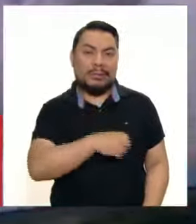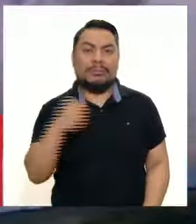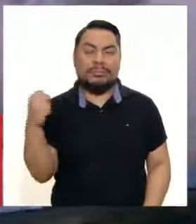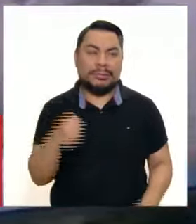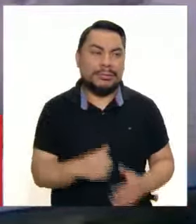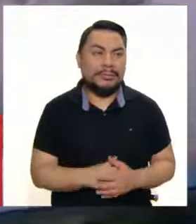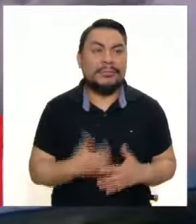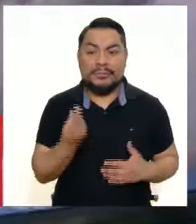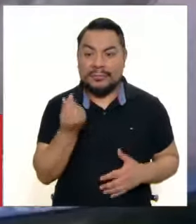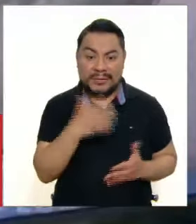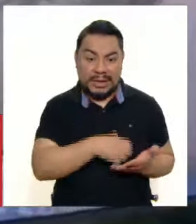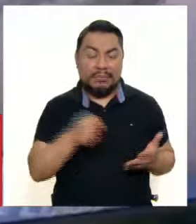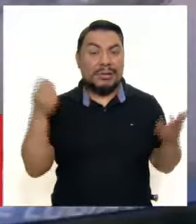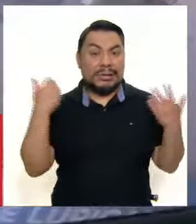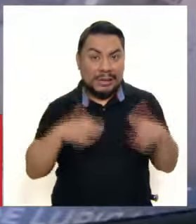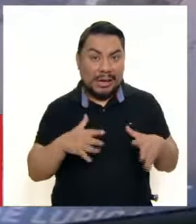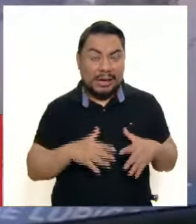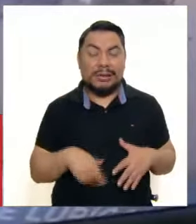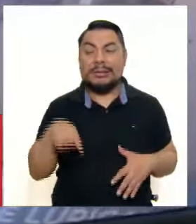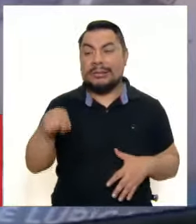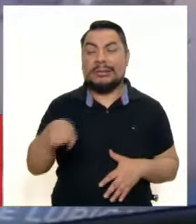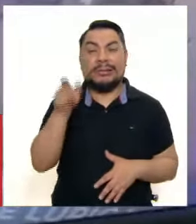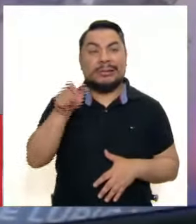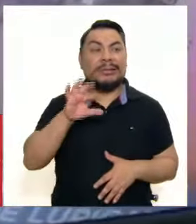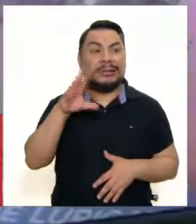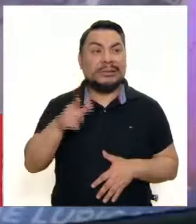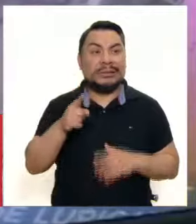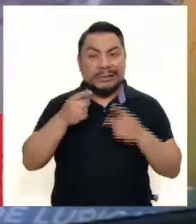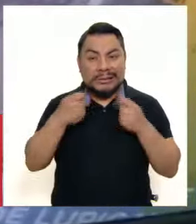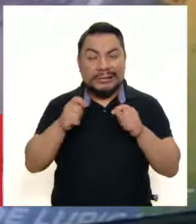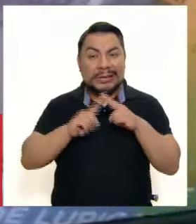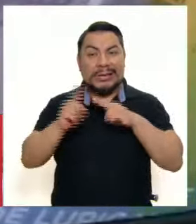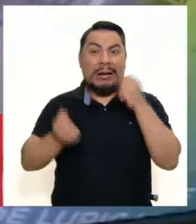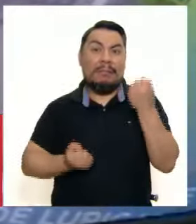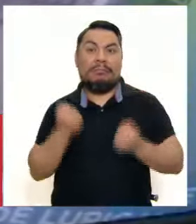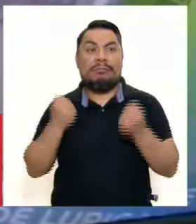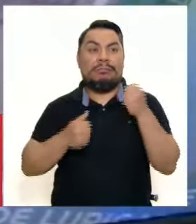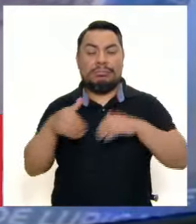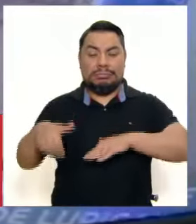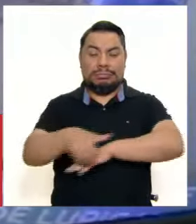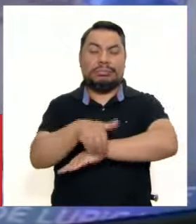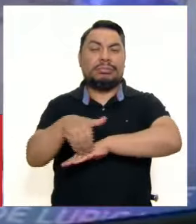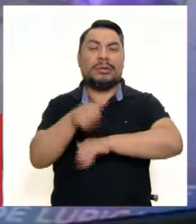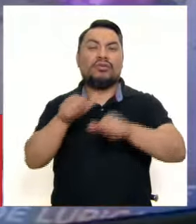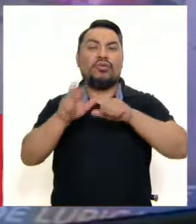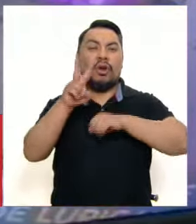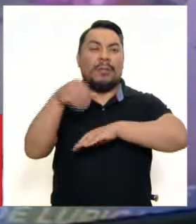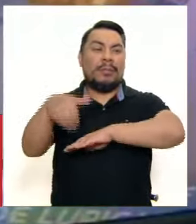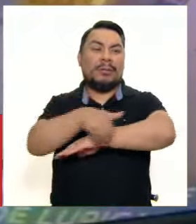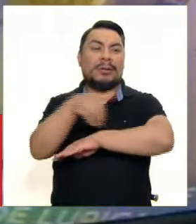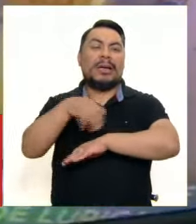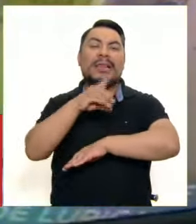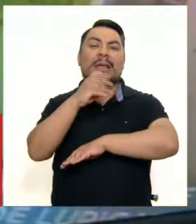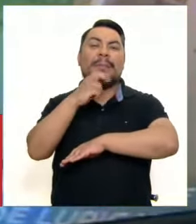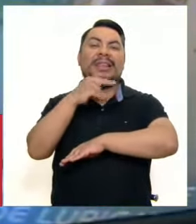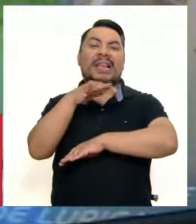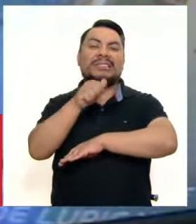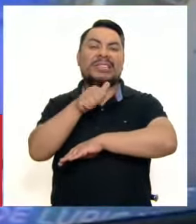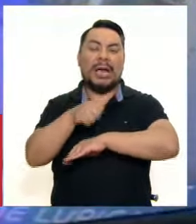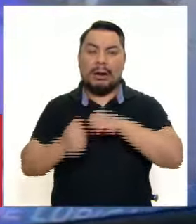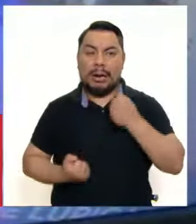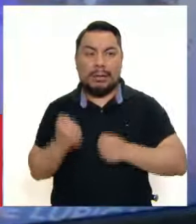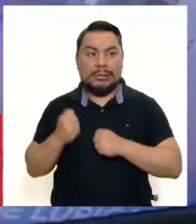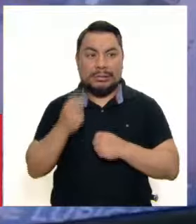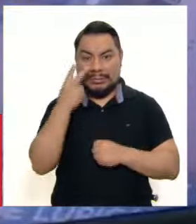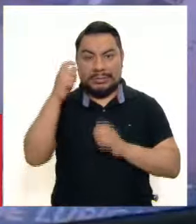el dinero en sus manos, los asaltantes tratan de huir por la cuadra 20 de la avenida Próceres de la Independencia,